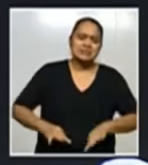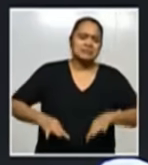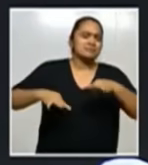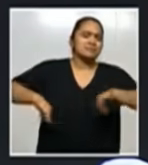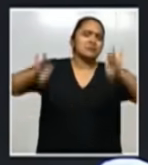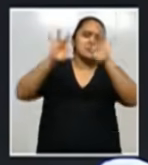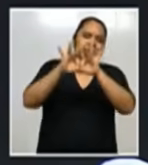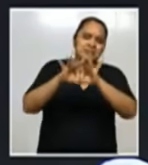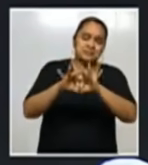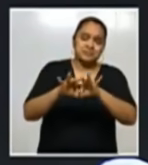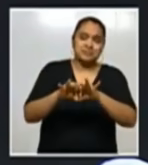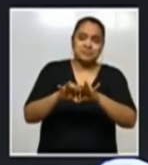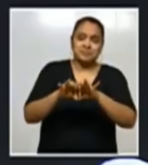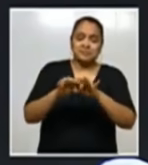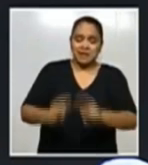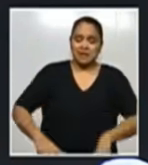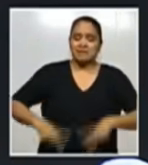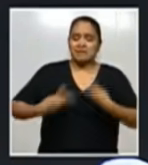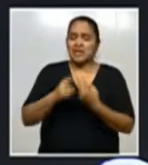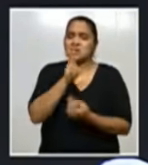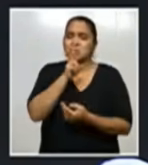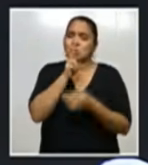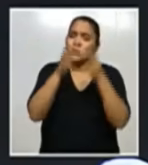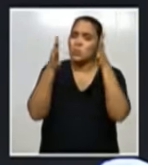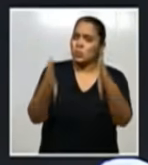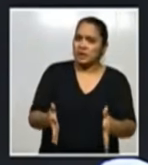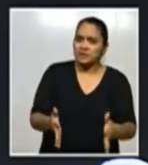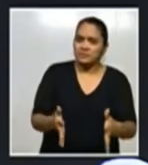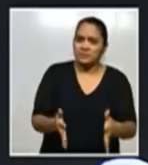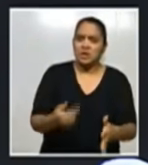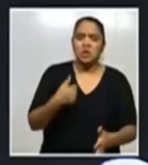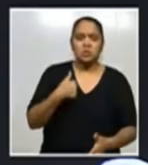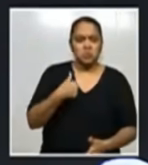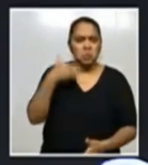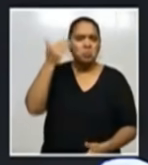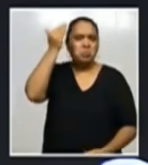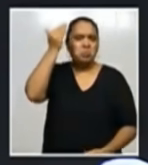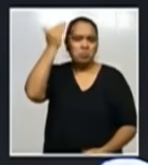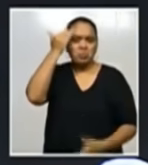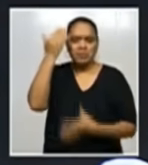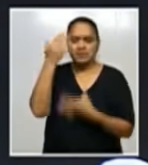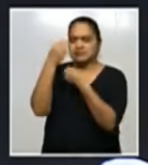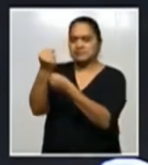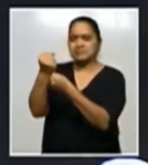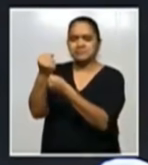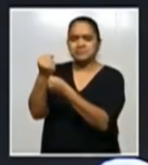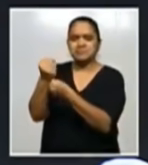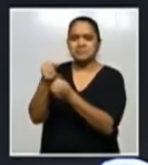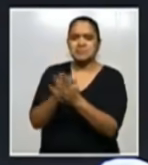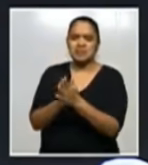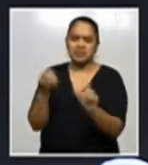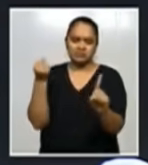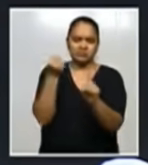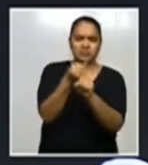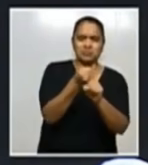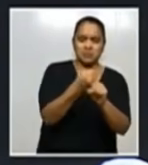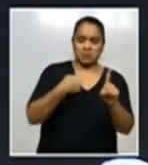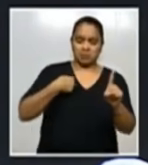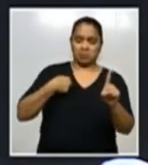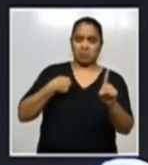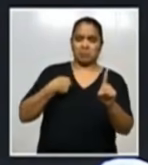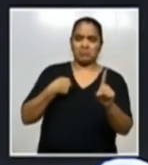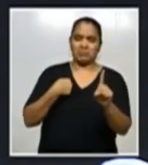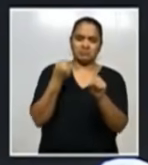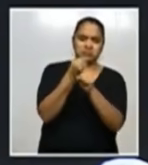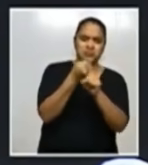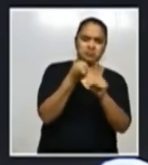hondureños. Sé que este interés puede tener colaterales, ataques a